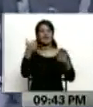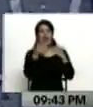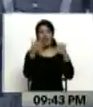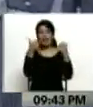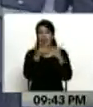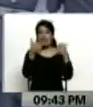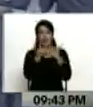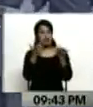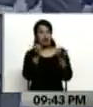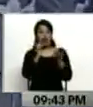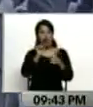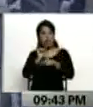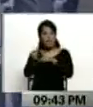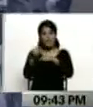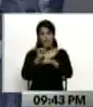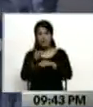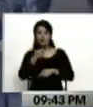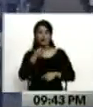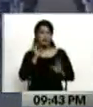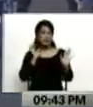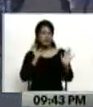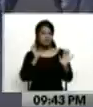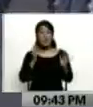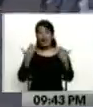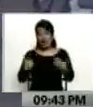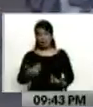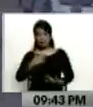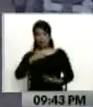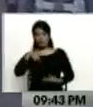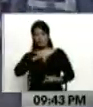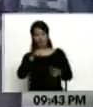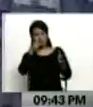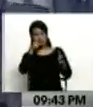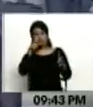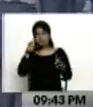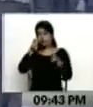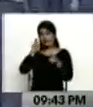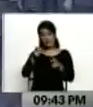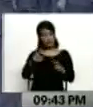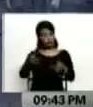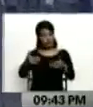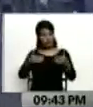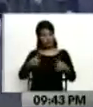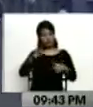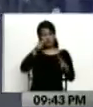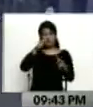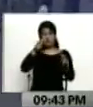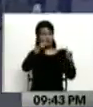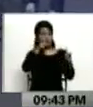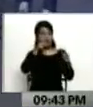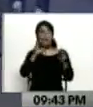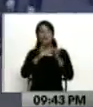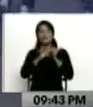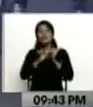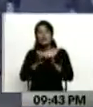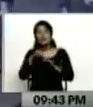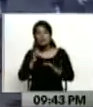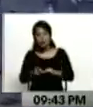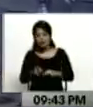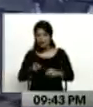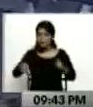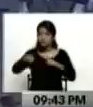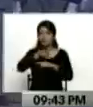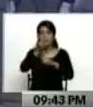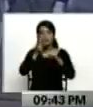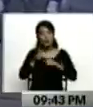la violencia y por tanto debemos nosotros estar alerta Unidos